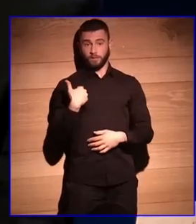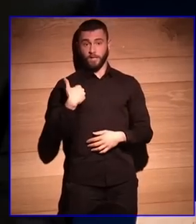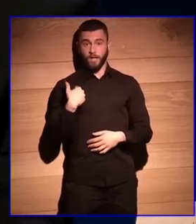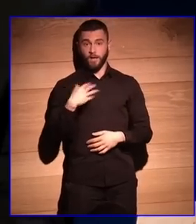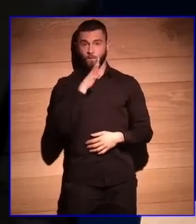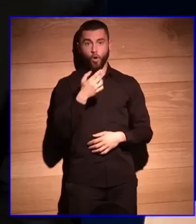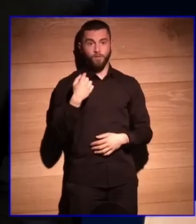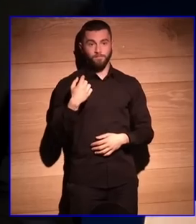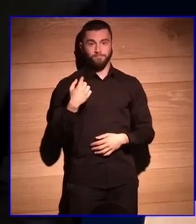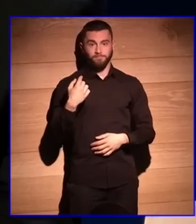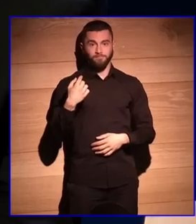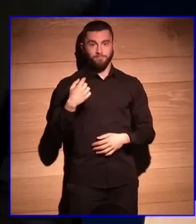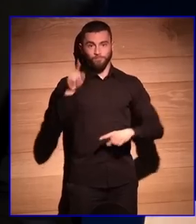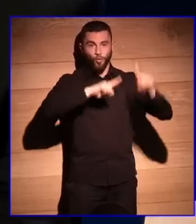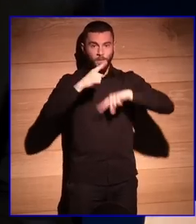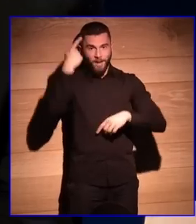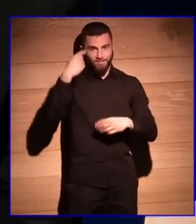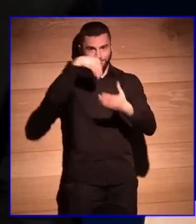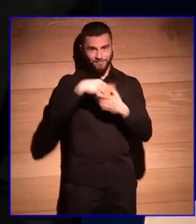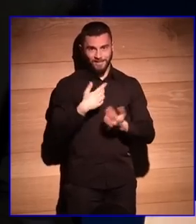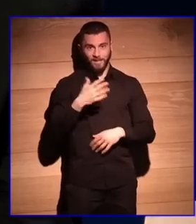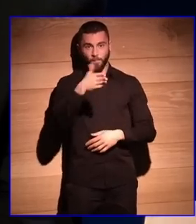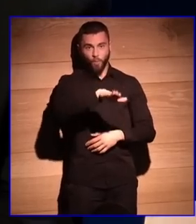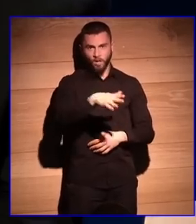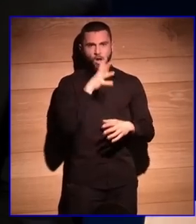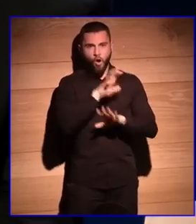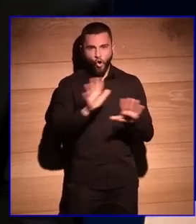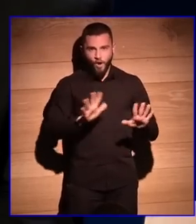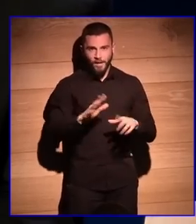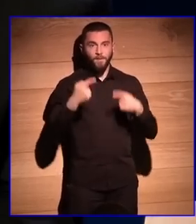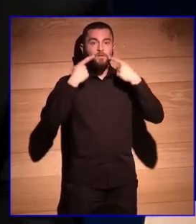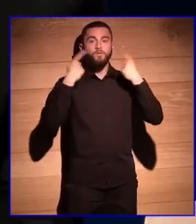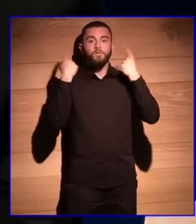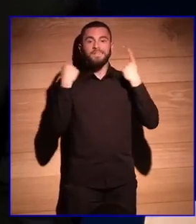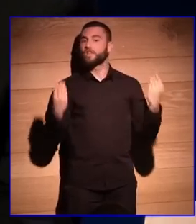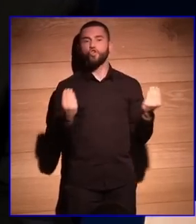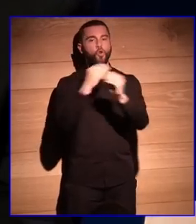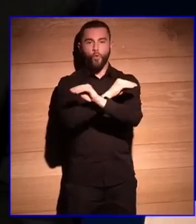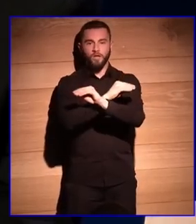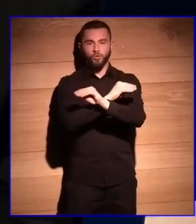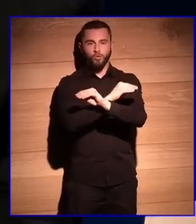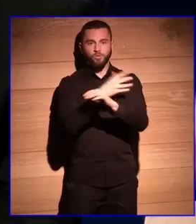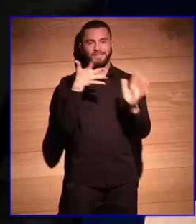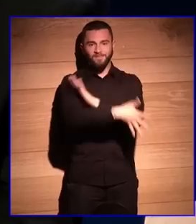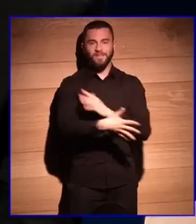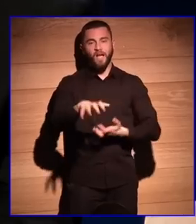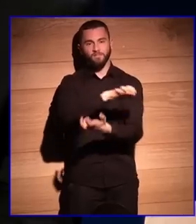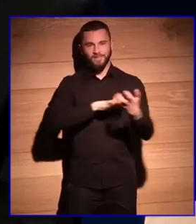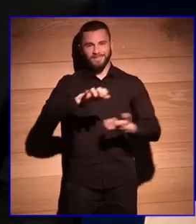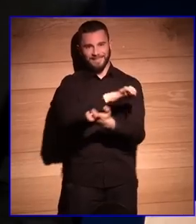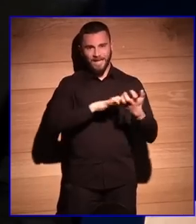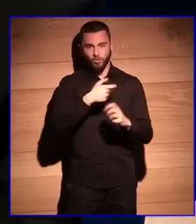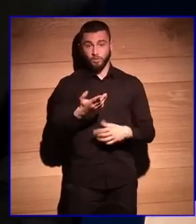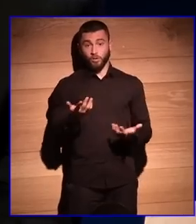cabeza de que cualquier muerte es terrible, ¿no? El Joker es justo lo opuesto, ¿no? Es el caos. Y por eso a lo mejor es el